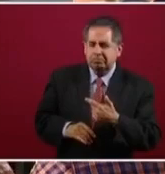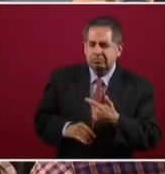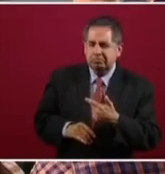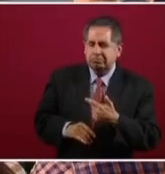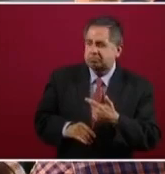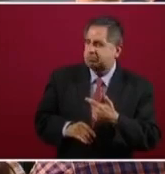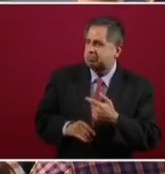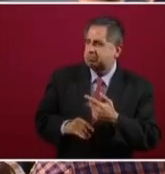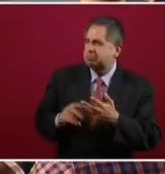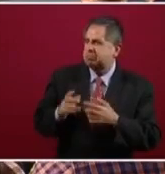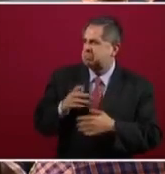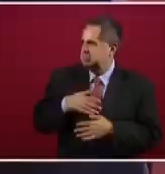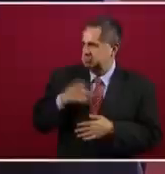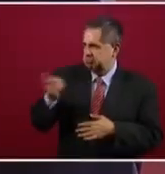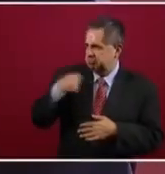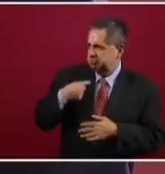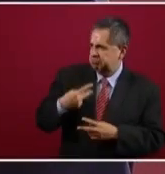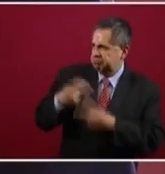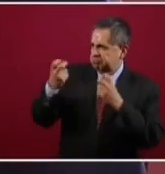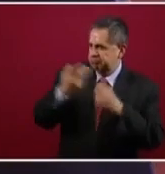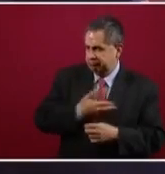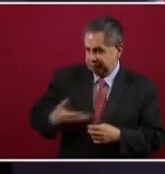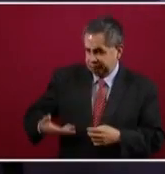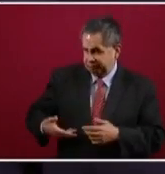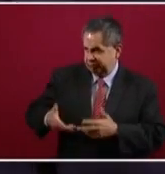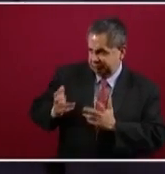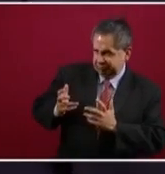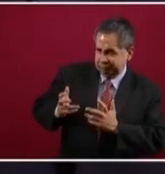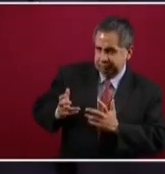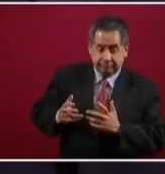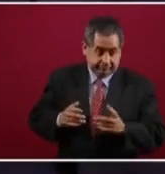me robó la presidencia.